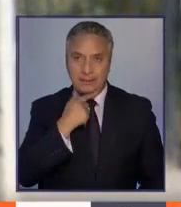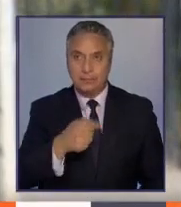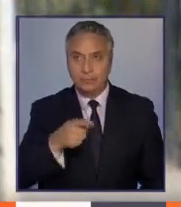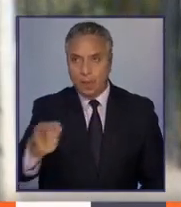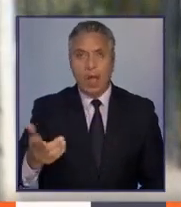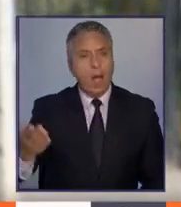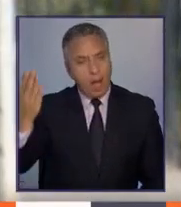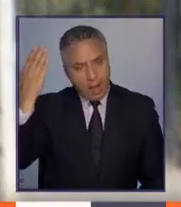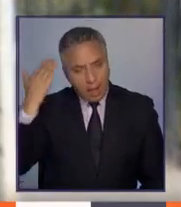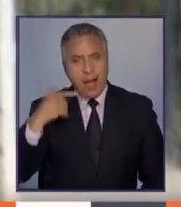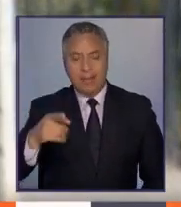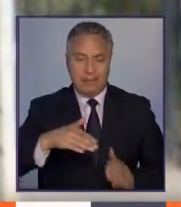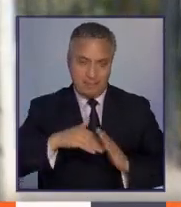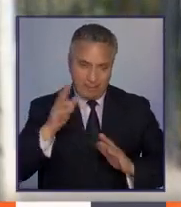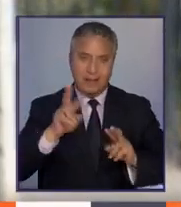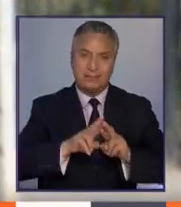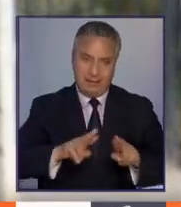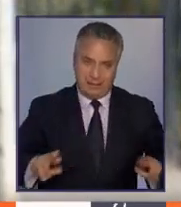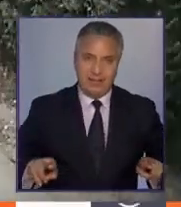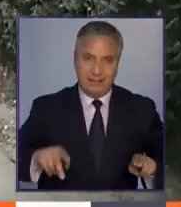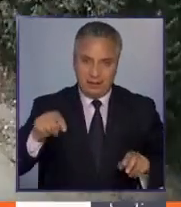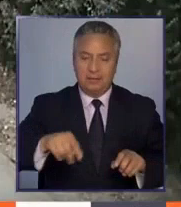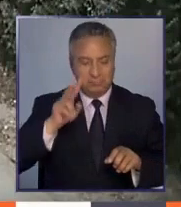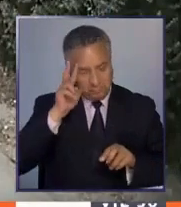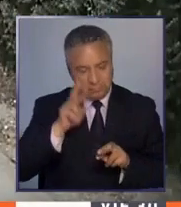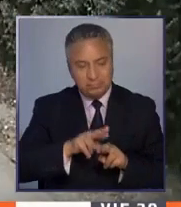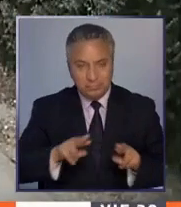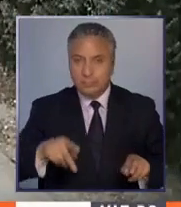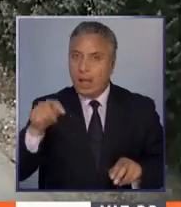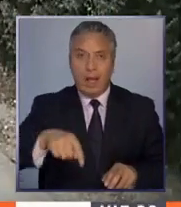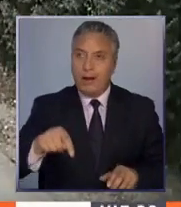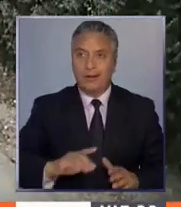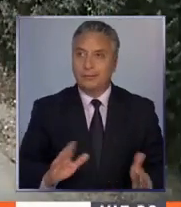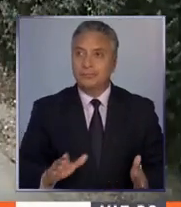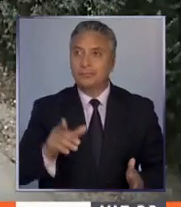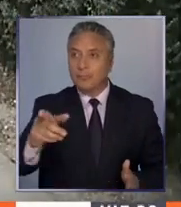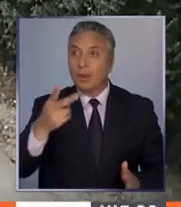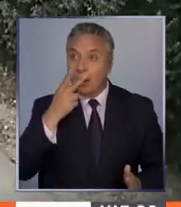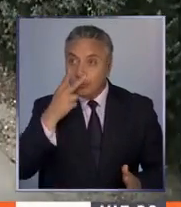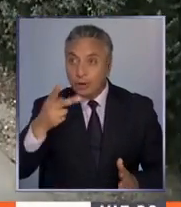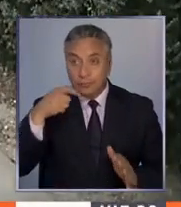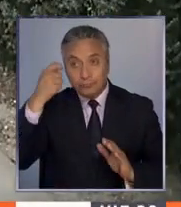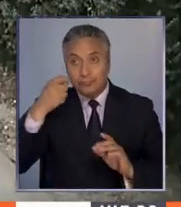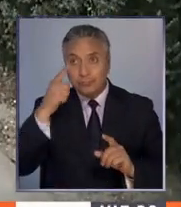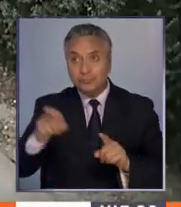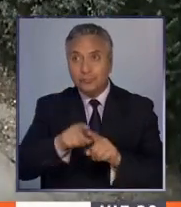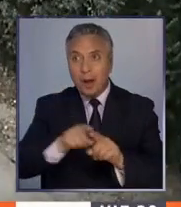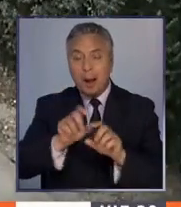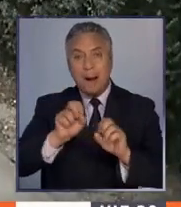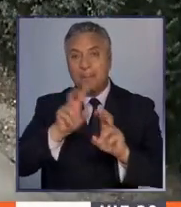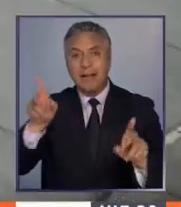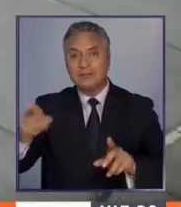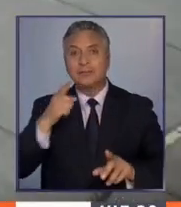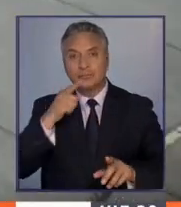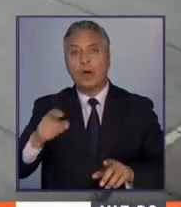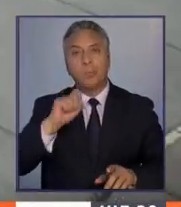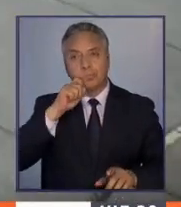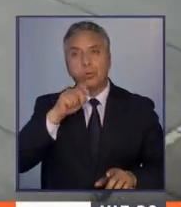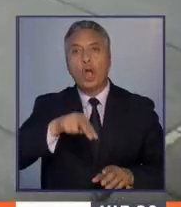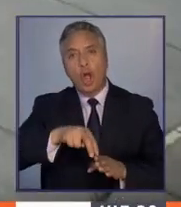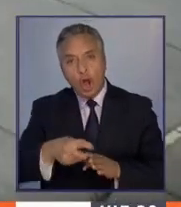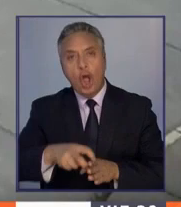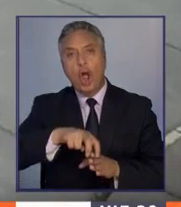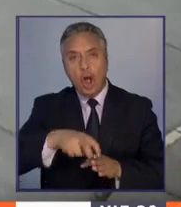más tranquilo, se podía vivir mucho mejor. Al que ve en cámara le gustaba importunar esa paz. Le llamaban el cojo solitario.